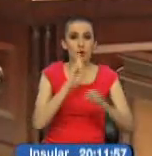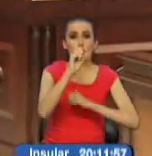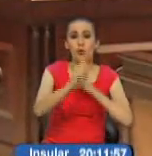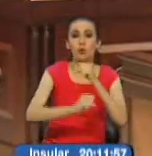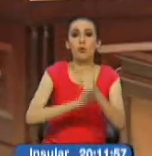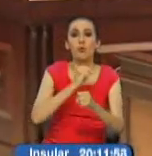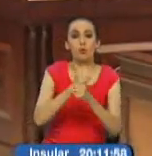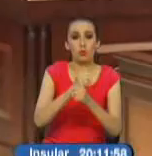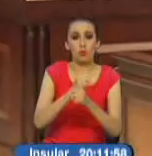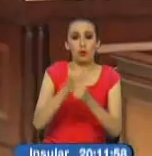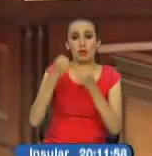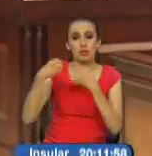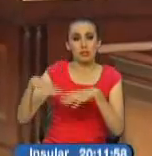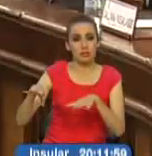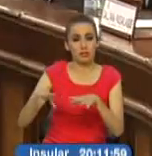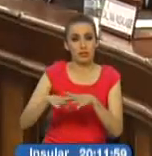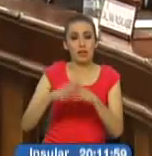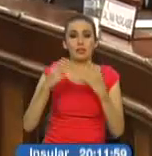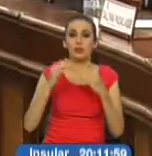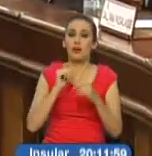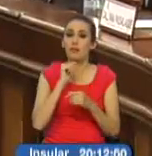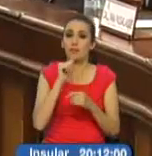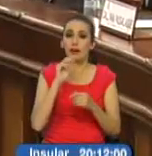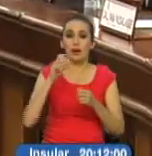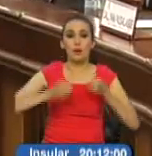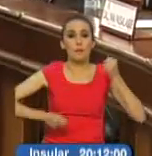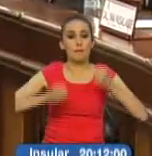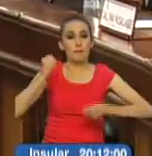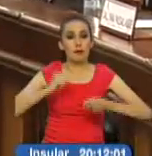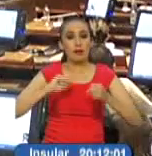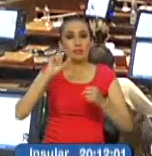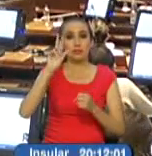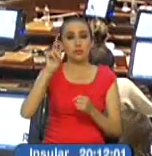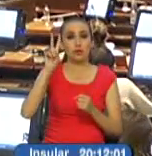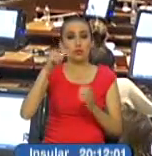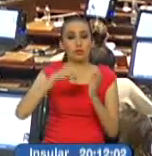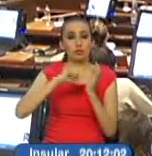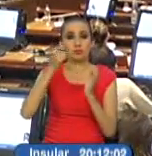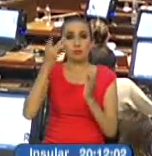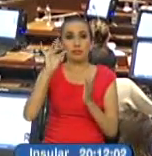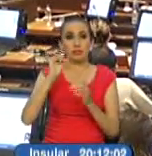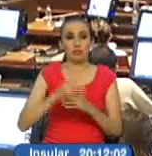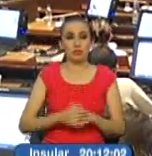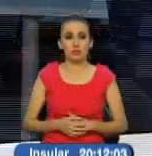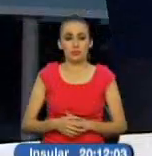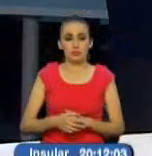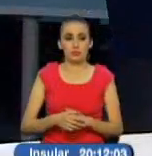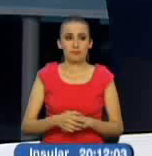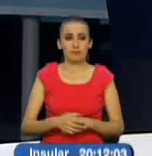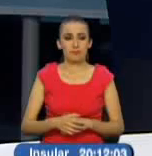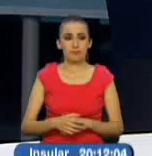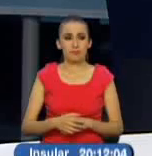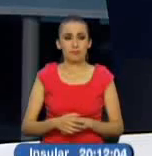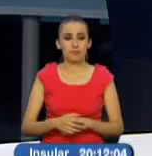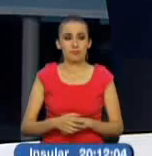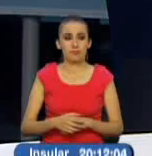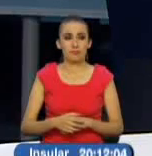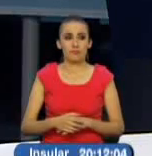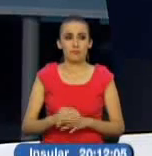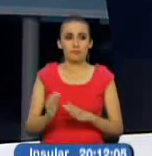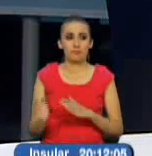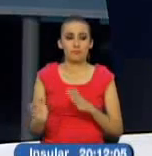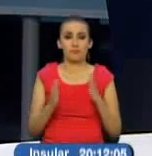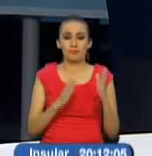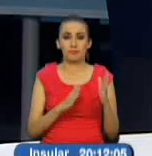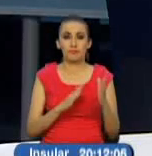estos funcionarios se deshagan de sus bienes en offshore vence en marzo del 2018. Alexis Moncayo, Ecuador TV. Por su parte, el bloque